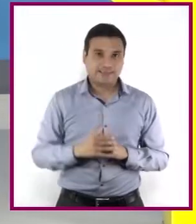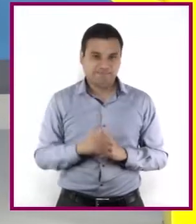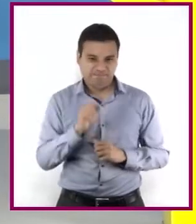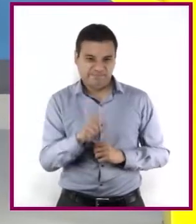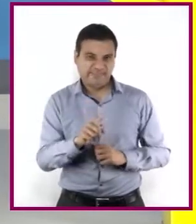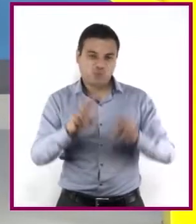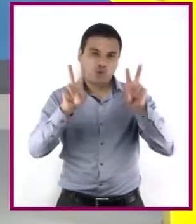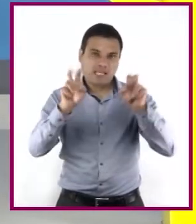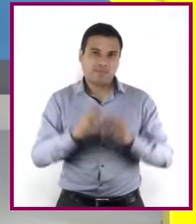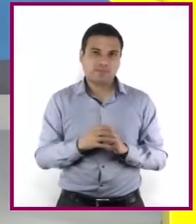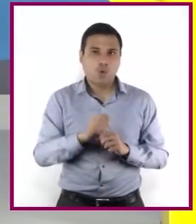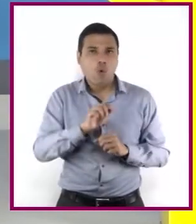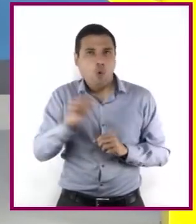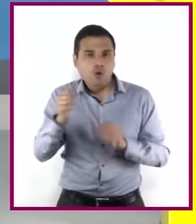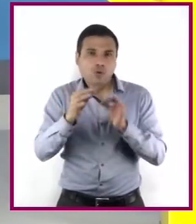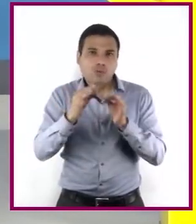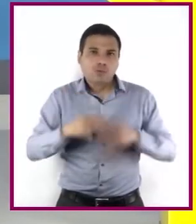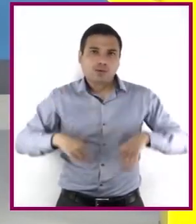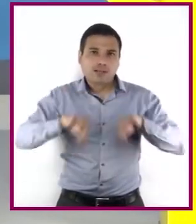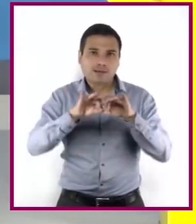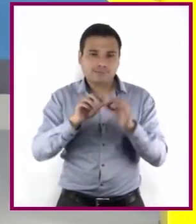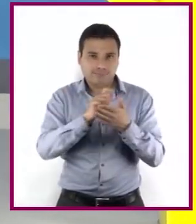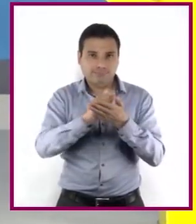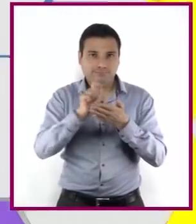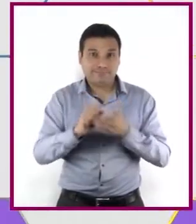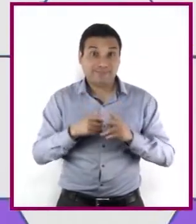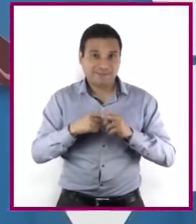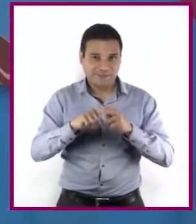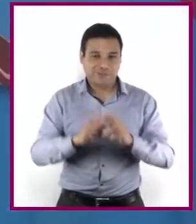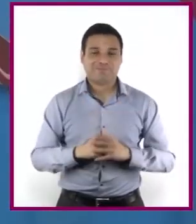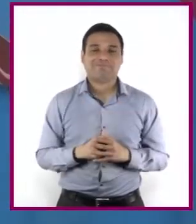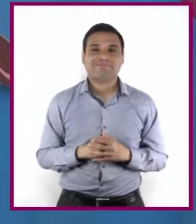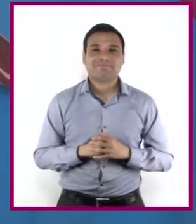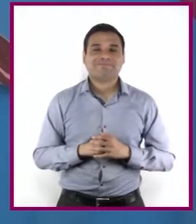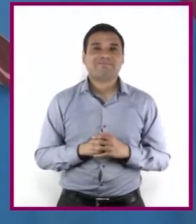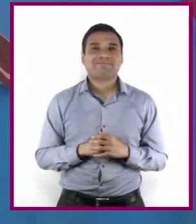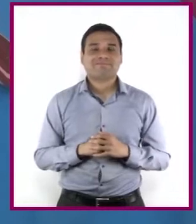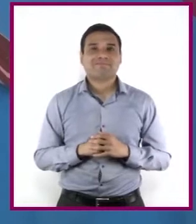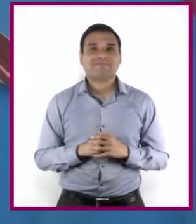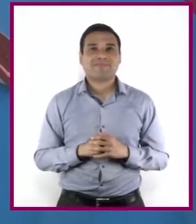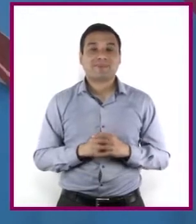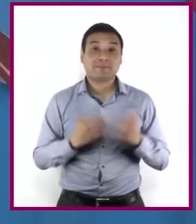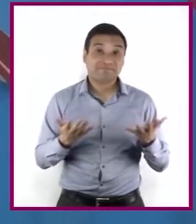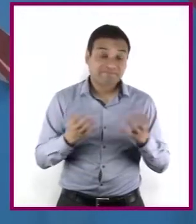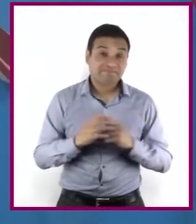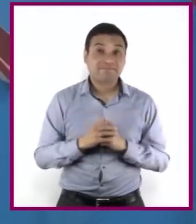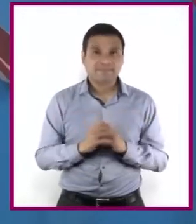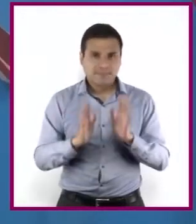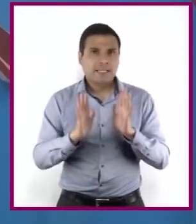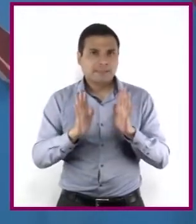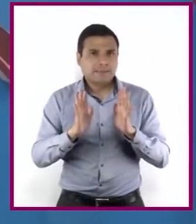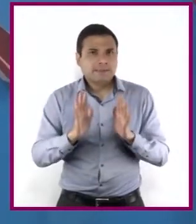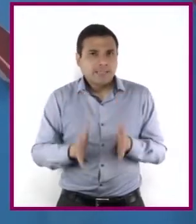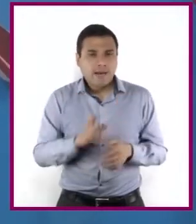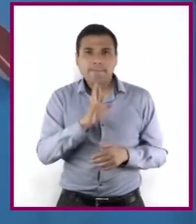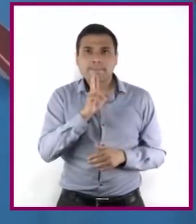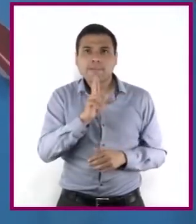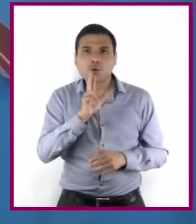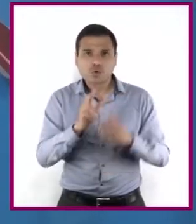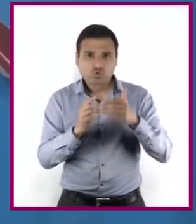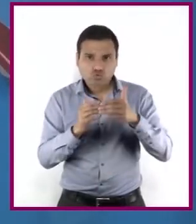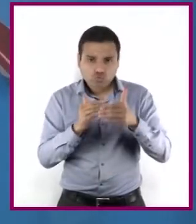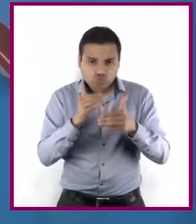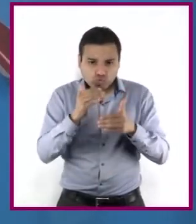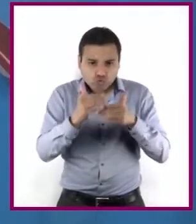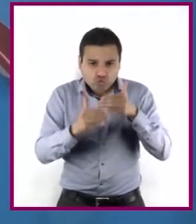lo que consideren relevante. Damos inicio. A pesar de los avances que se han tenido sobre